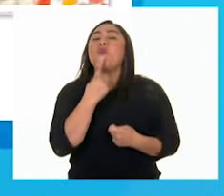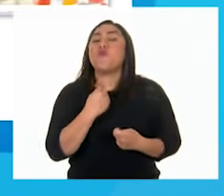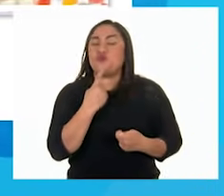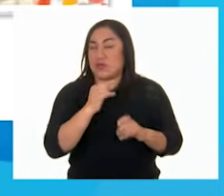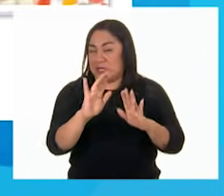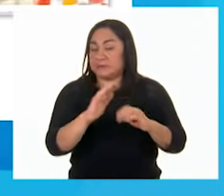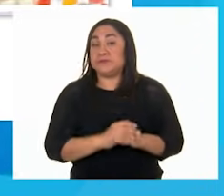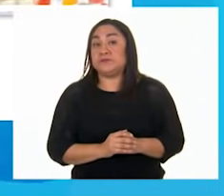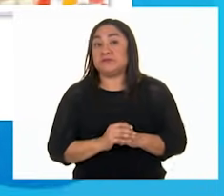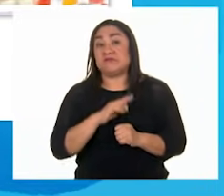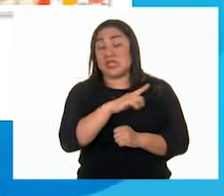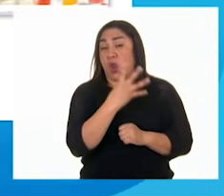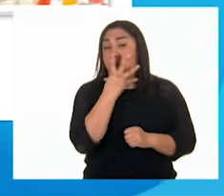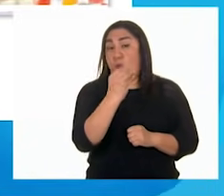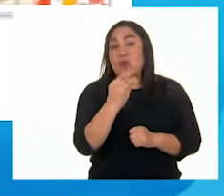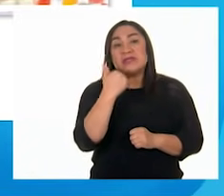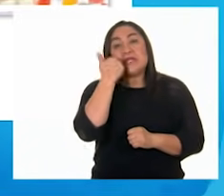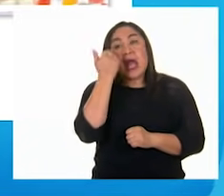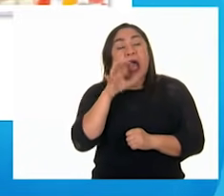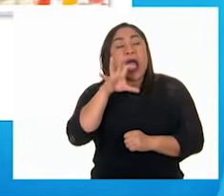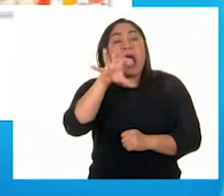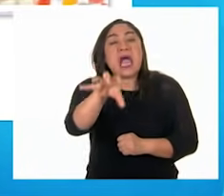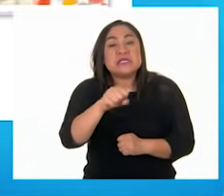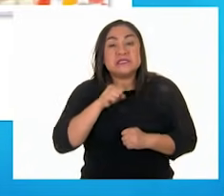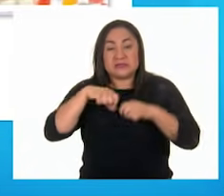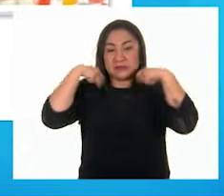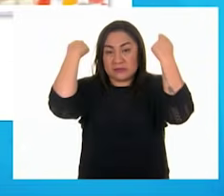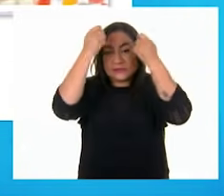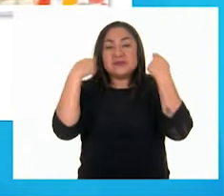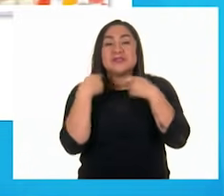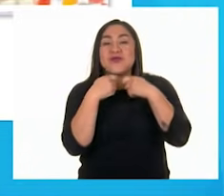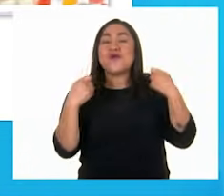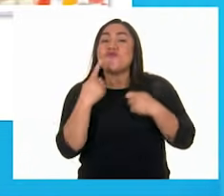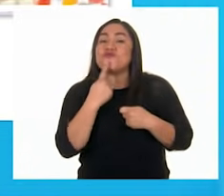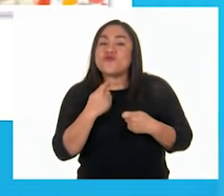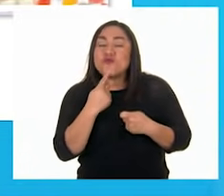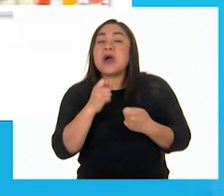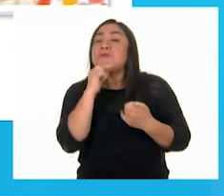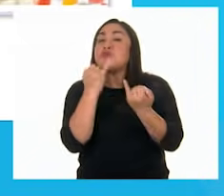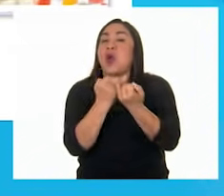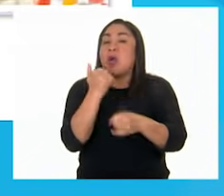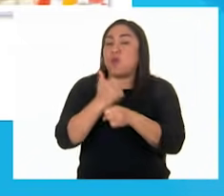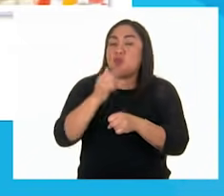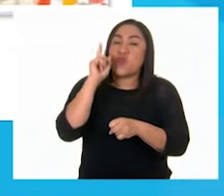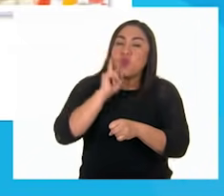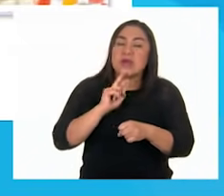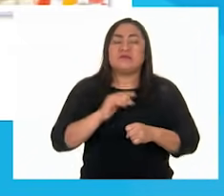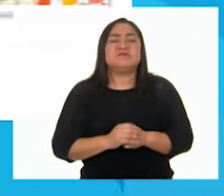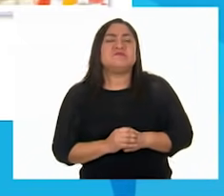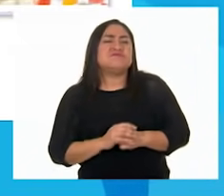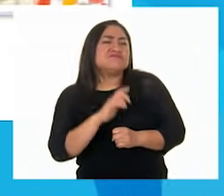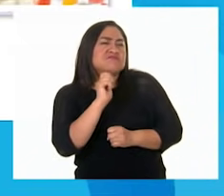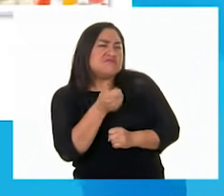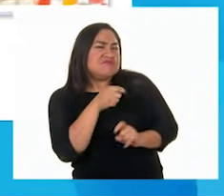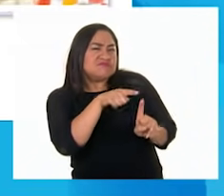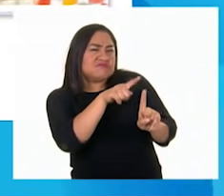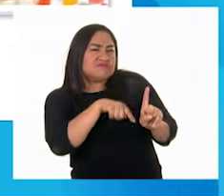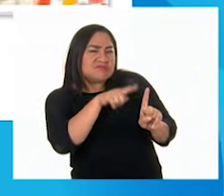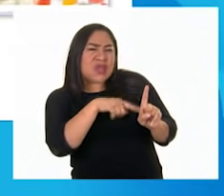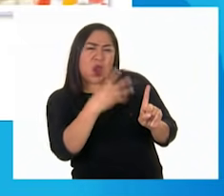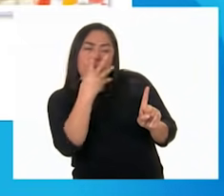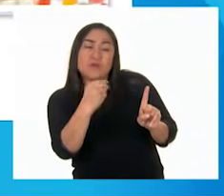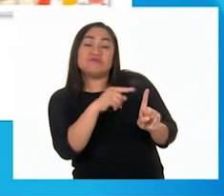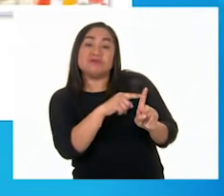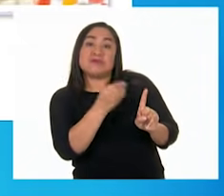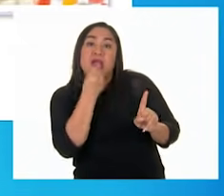intención quería comerse a Caperucita Roja y a su abuela. ¿Cómo es este lobo? Ah, es un lobo muy hambriento y